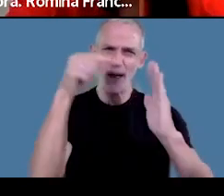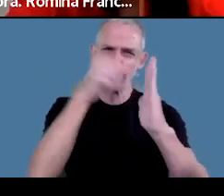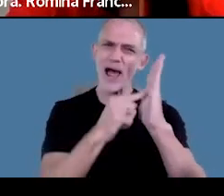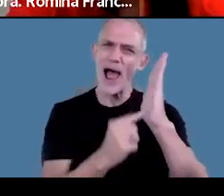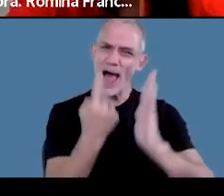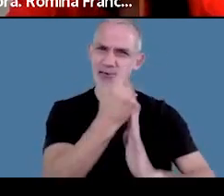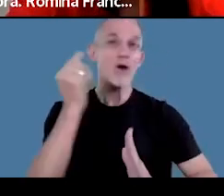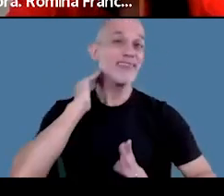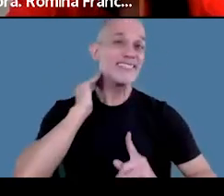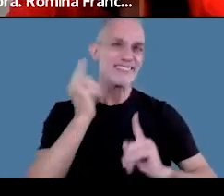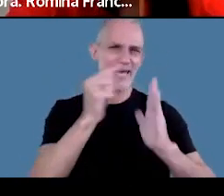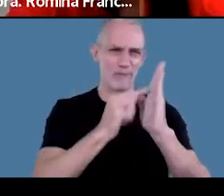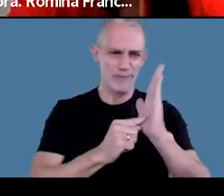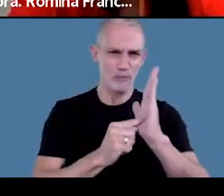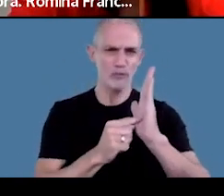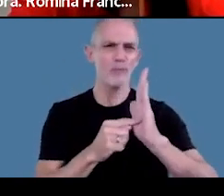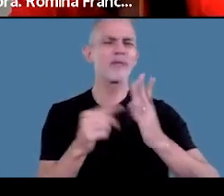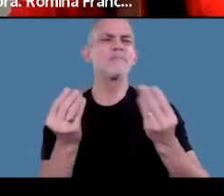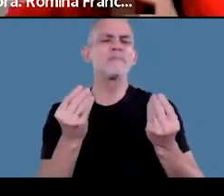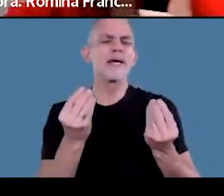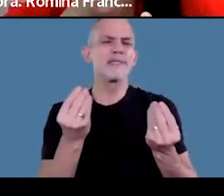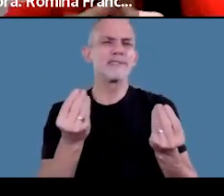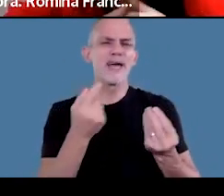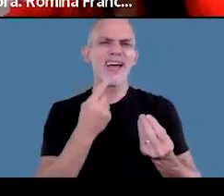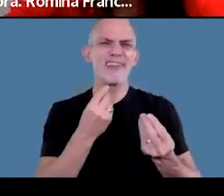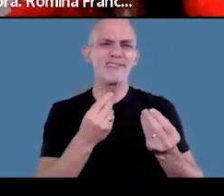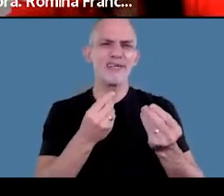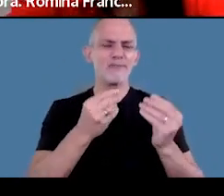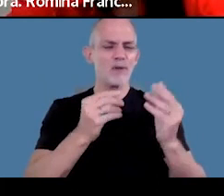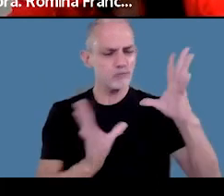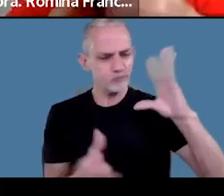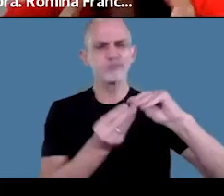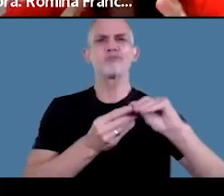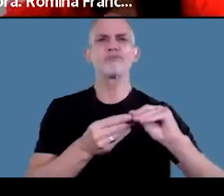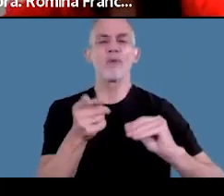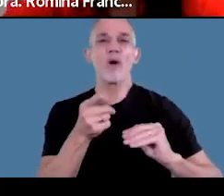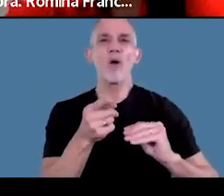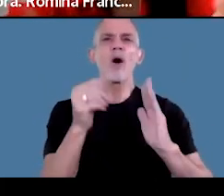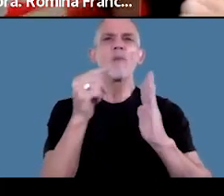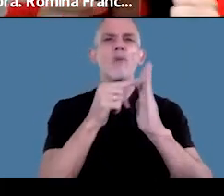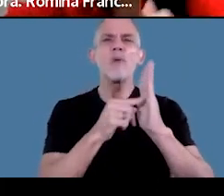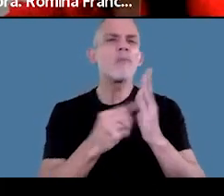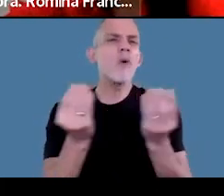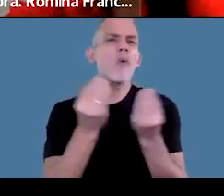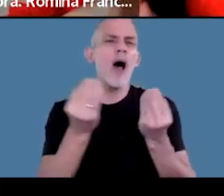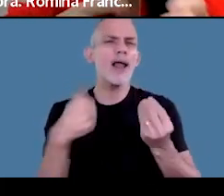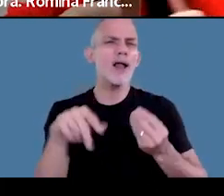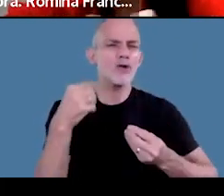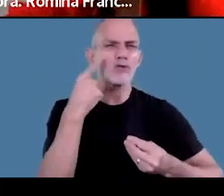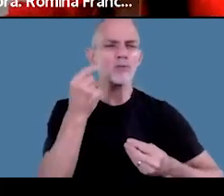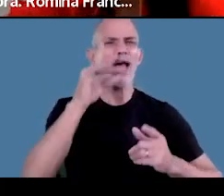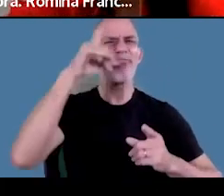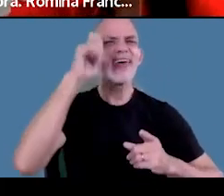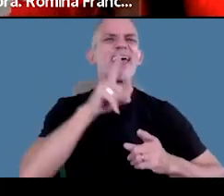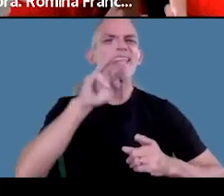ahí básicamente nos va a decir qué conceptos o qué rubros tenemos que detraer, este